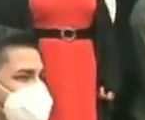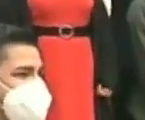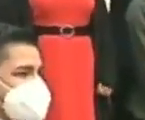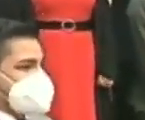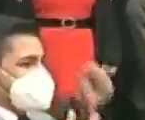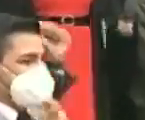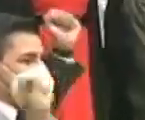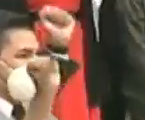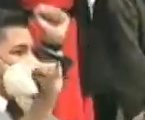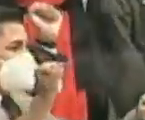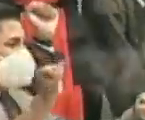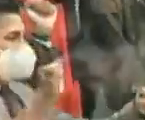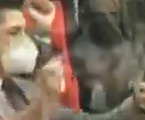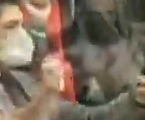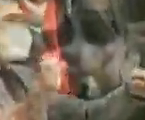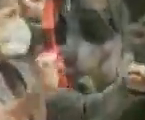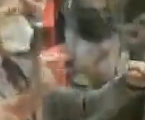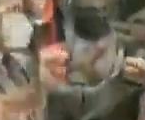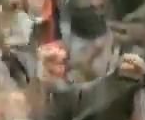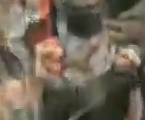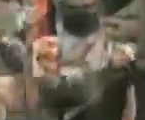enero.